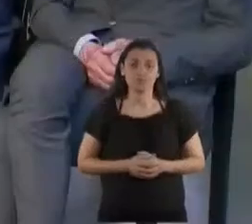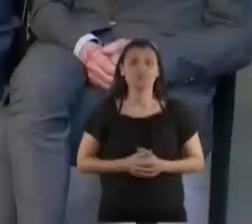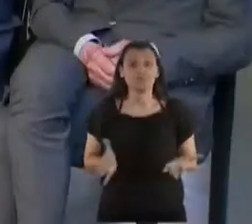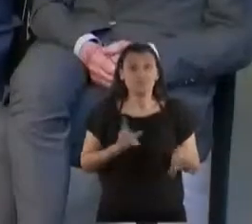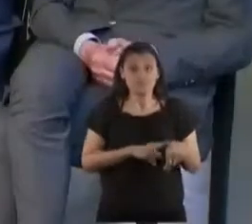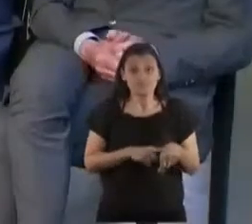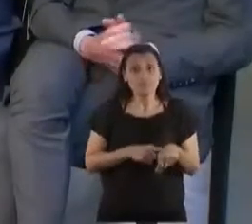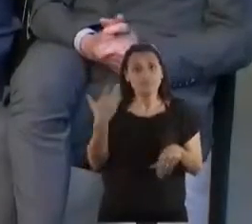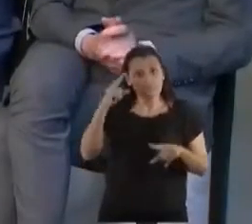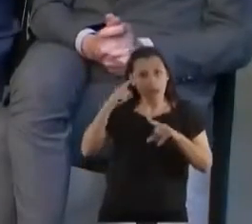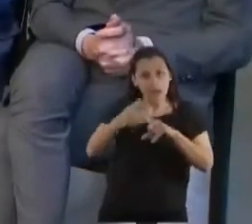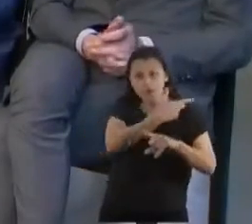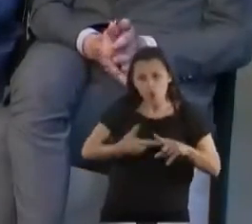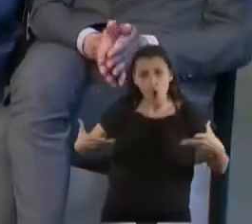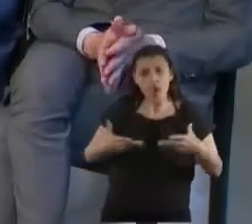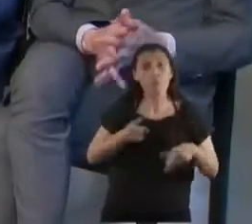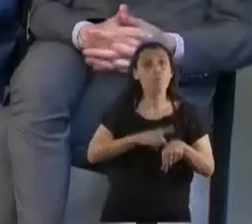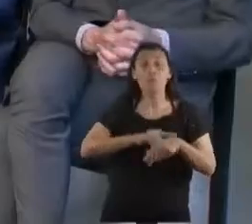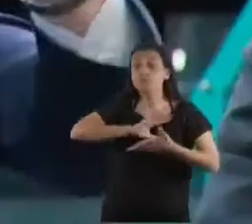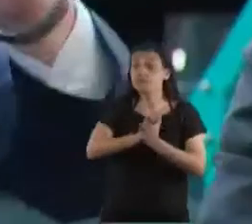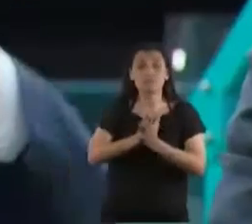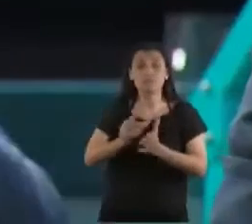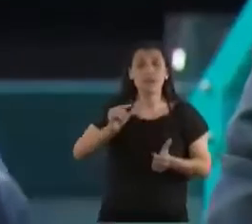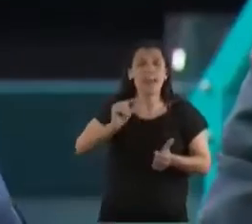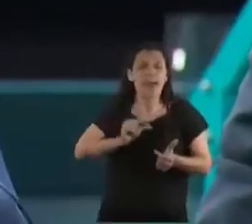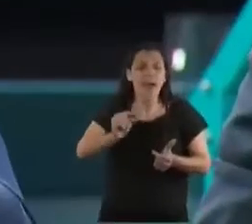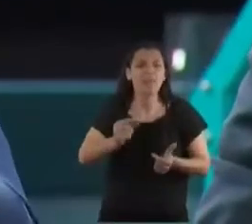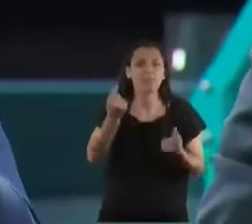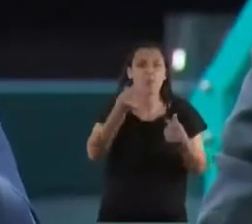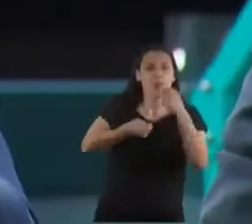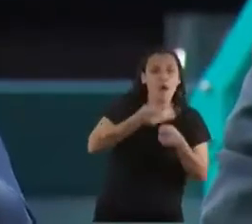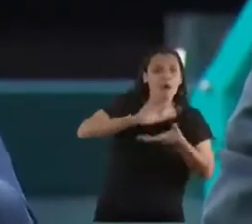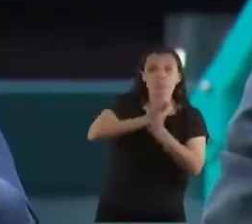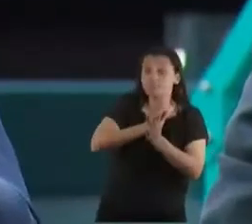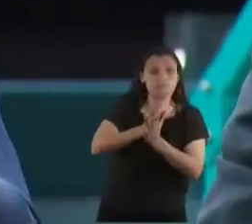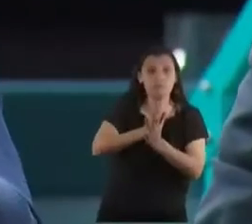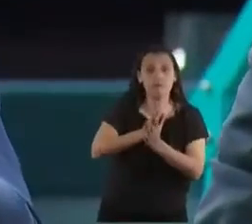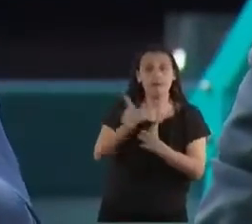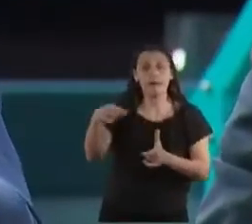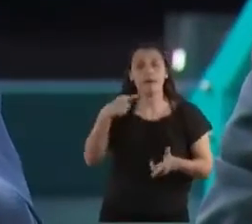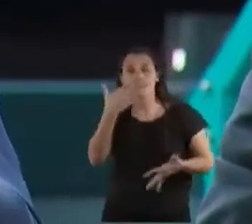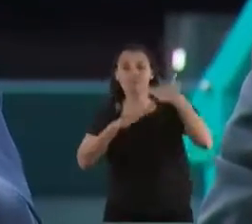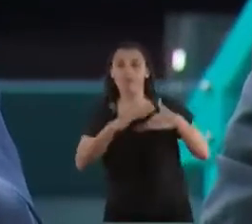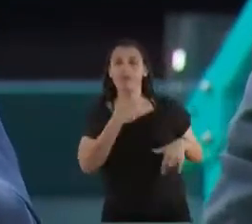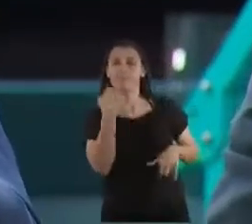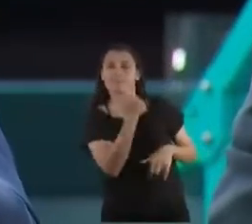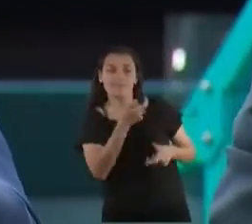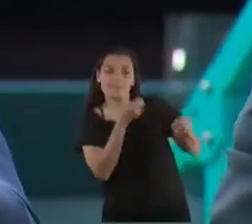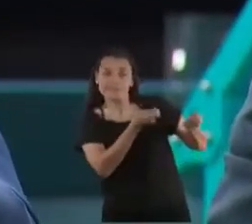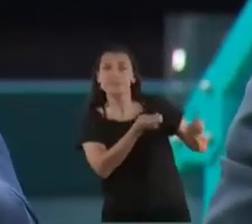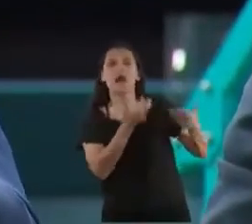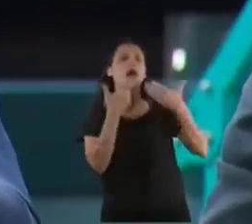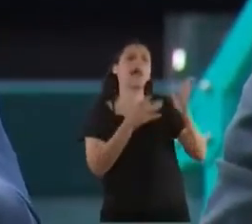Cuando se quedaron sin crédito externo, quisieron convencernos que gracias a Dios que existe el